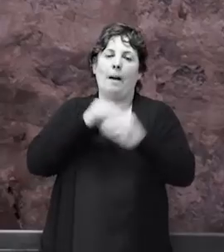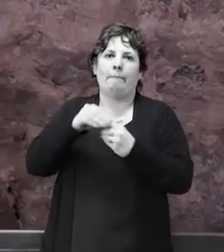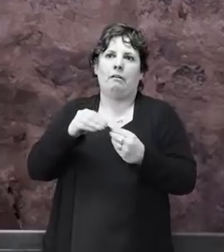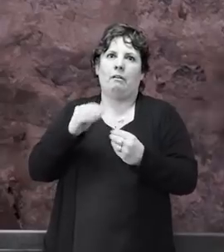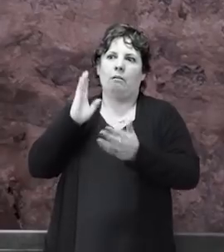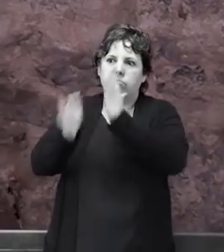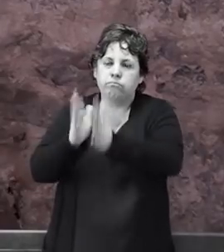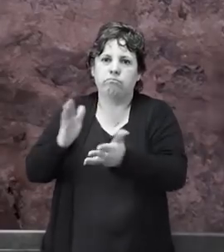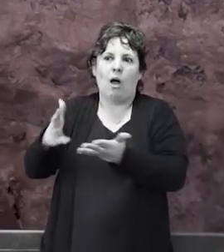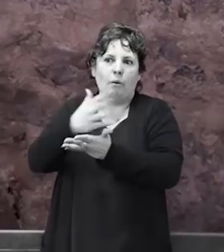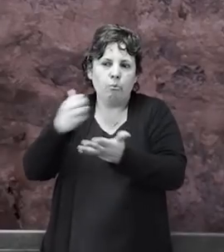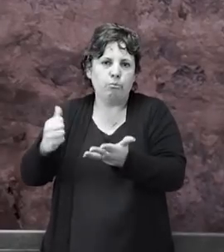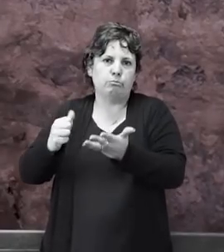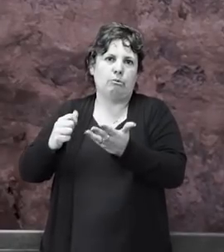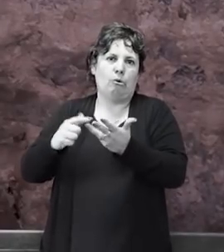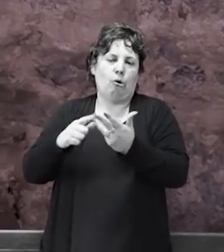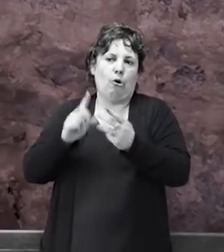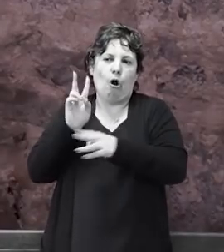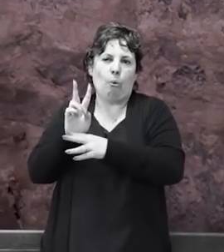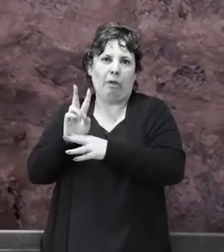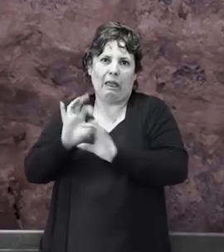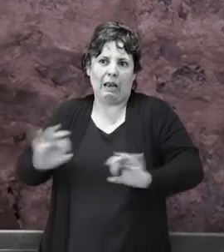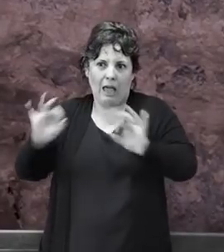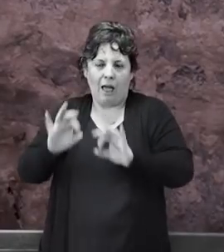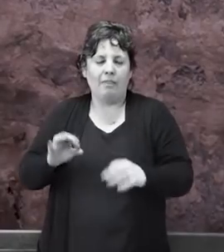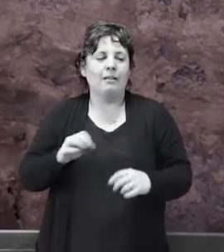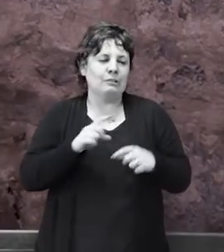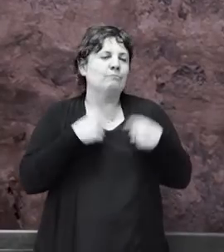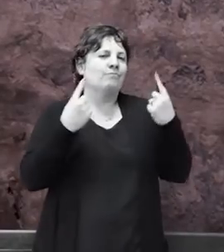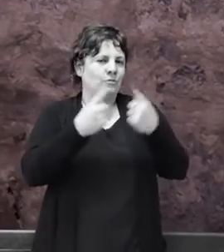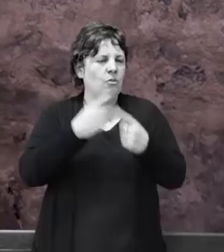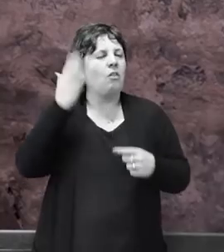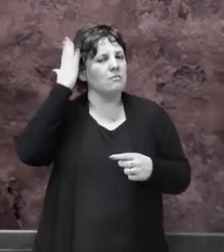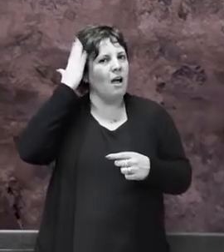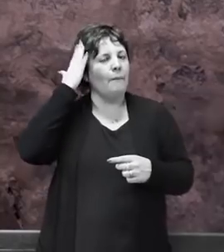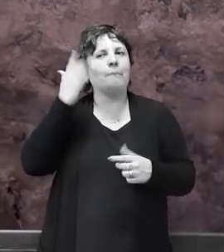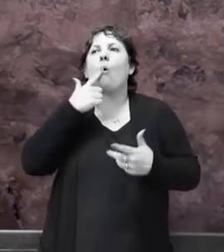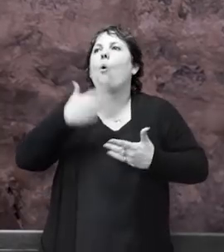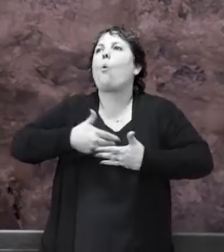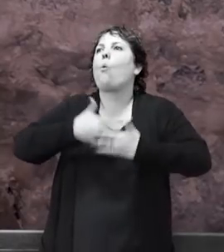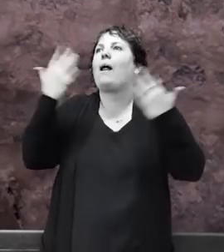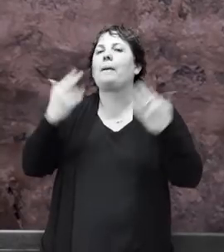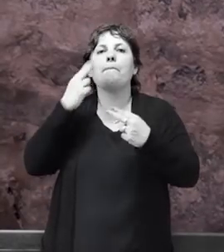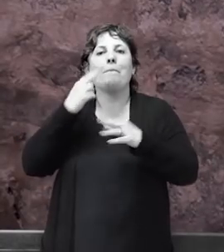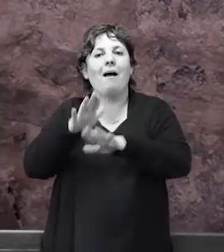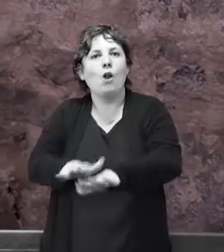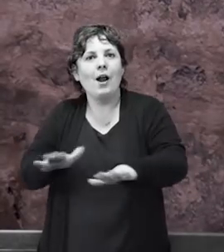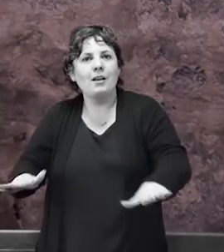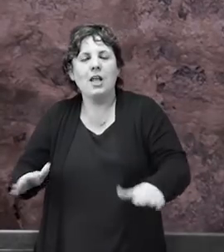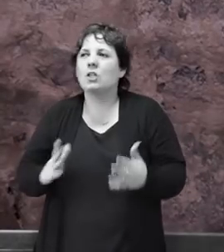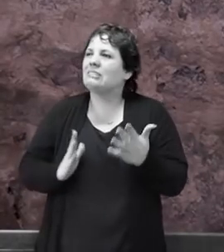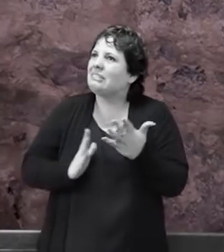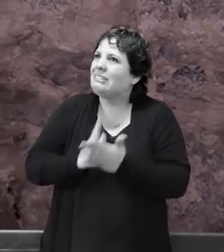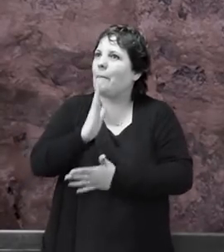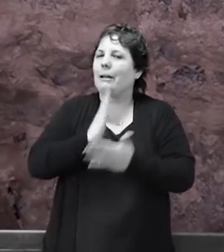Sí, todos sabemos que los principales problemas en los niños de cualquier tipo muchas veces se ponen de